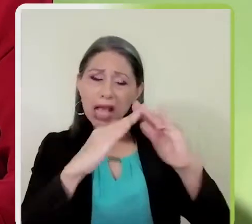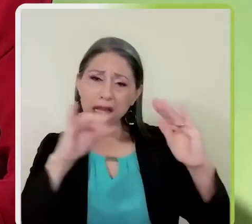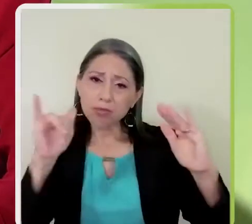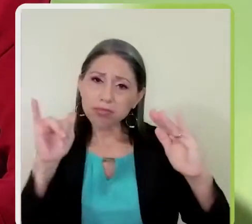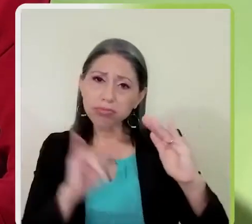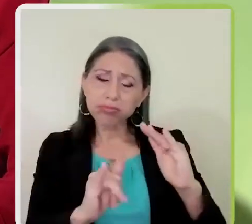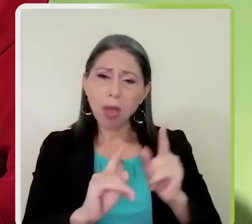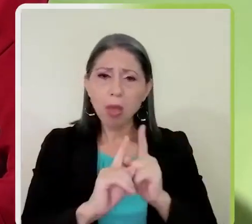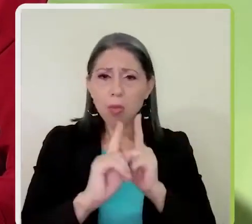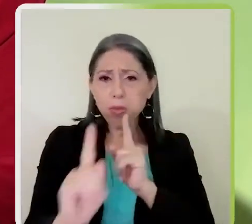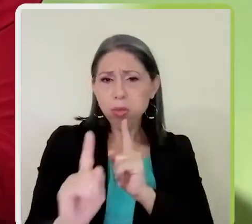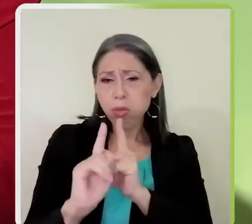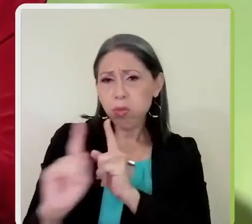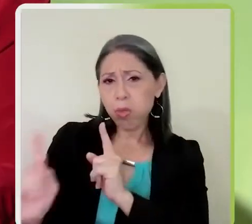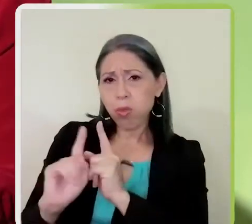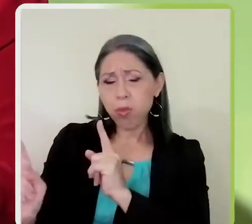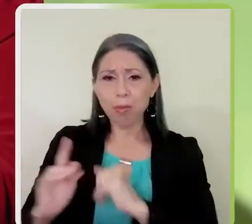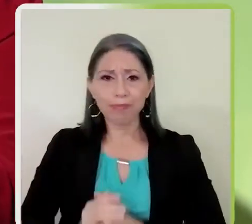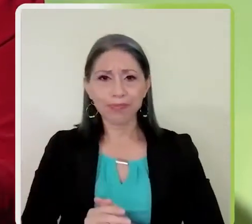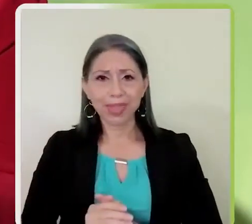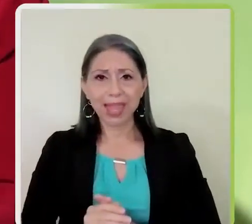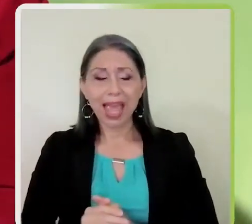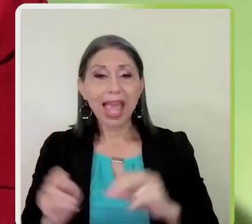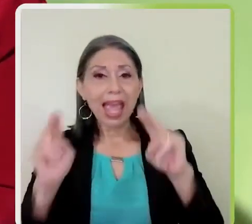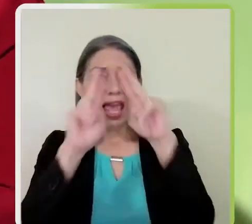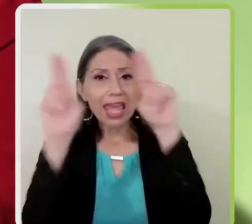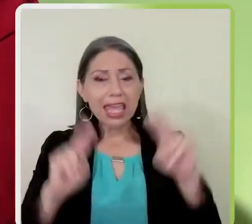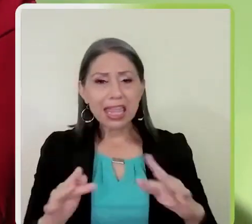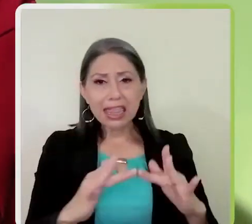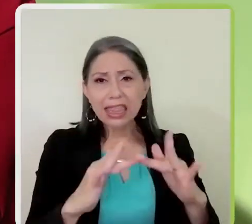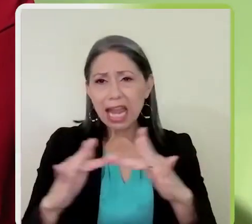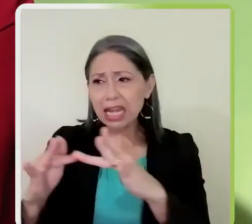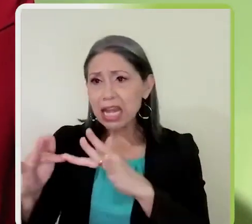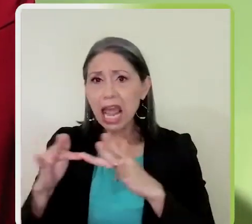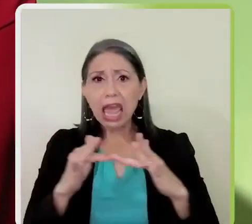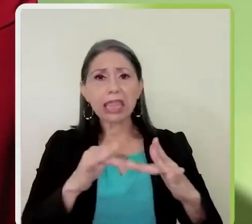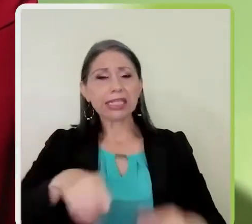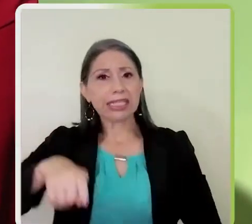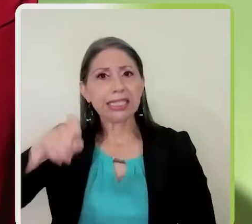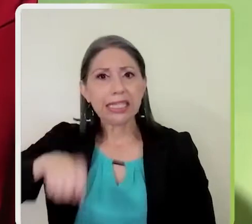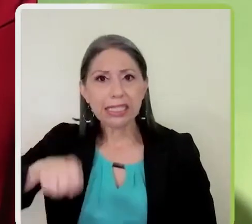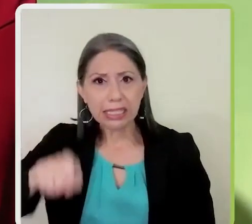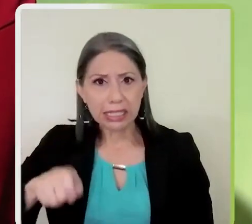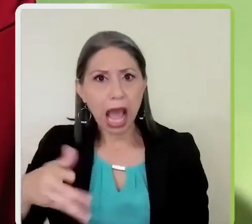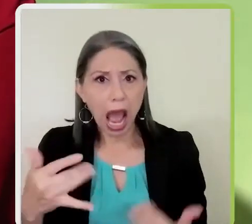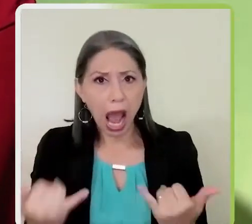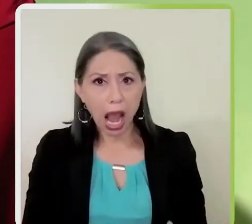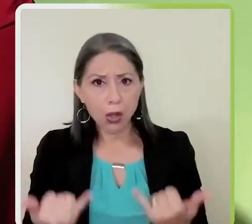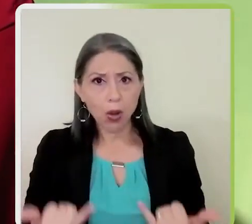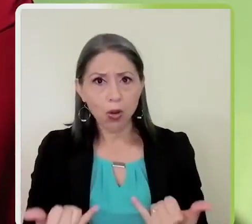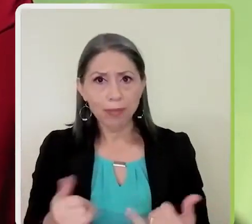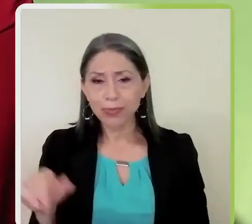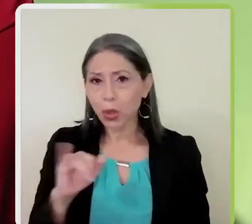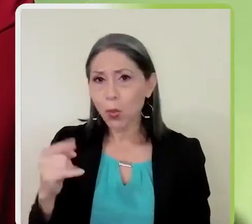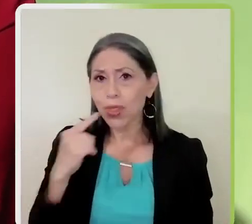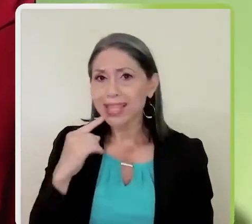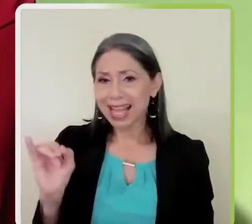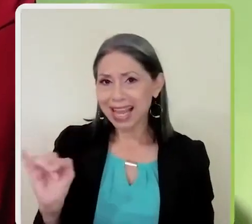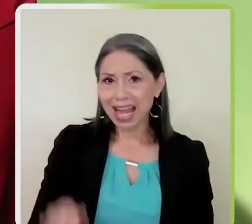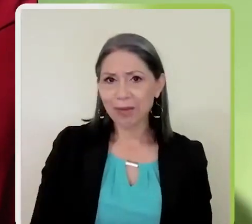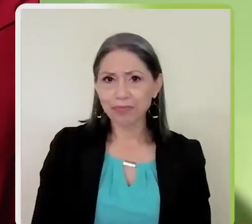físico. Internet y la conectividad a las plataformas digitales se volvieron indispensables, y así lo mencionaba